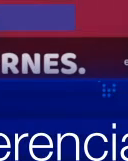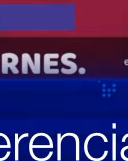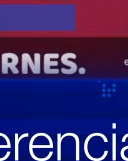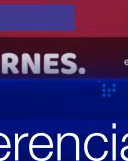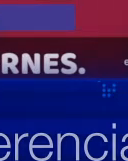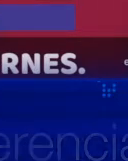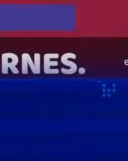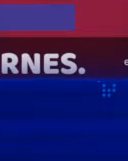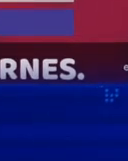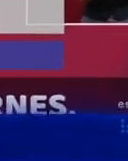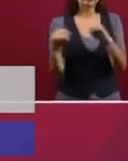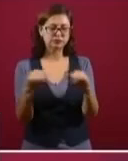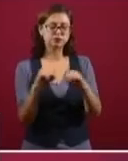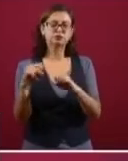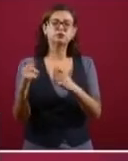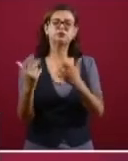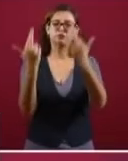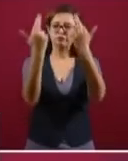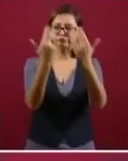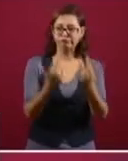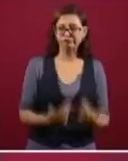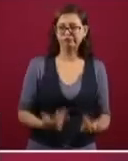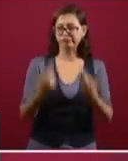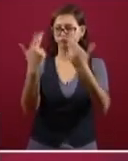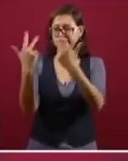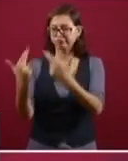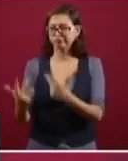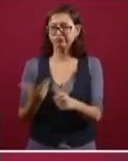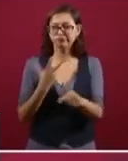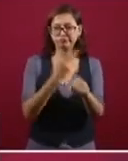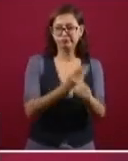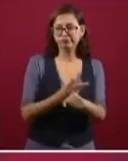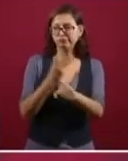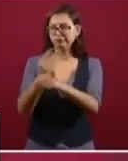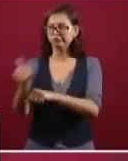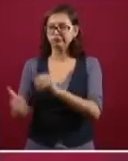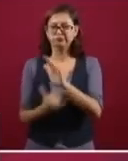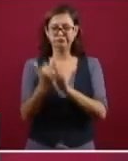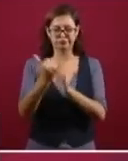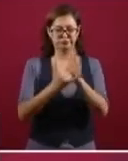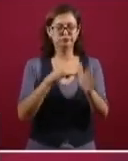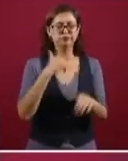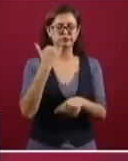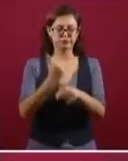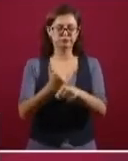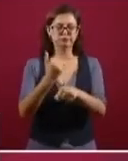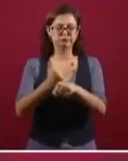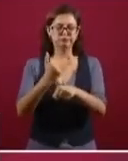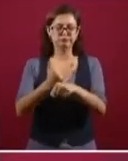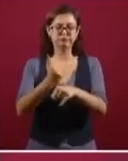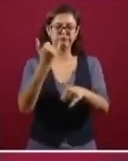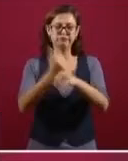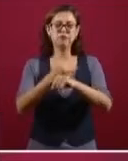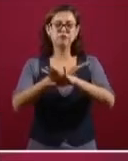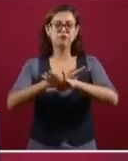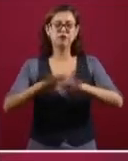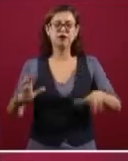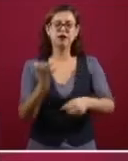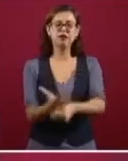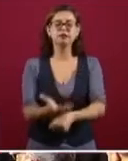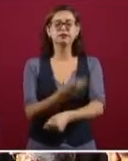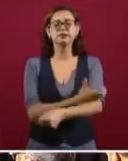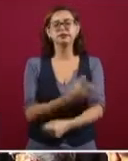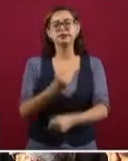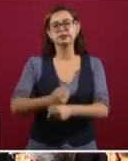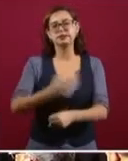debido a los sismos. El día de hoy el presidente informa sobre el plan de reconstrucción derivado de los sismos ocurridos hace 2 años.